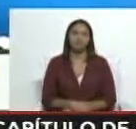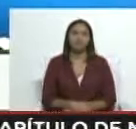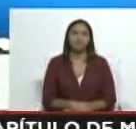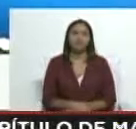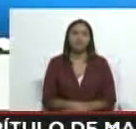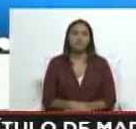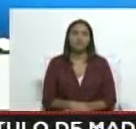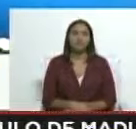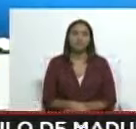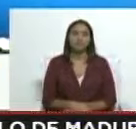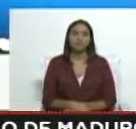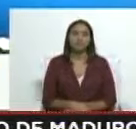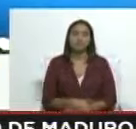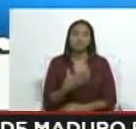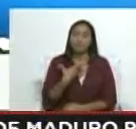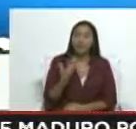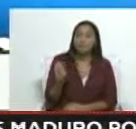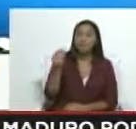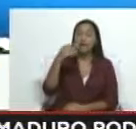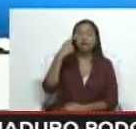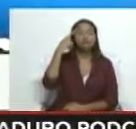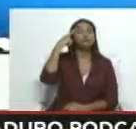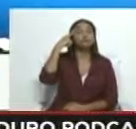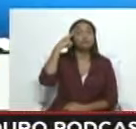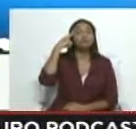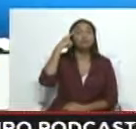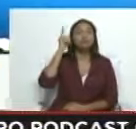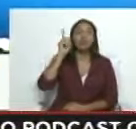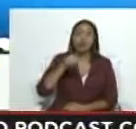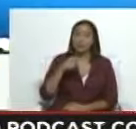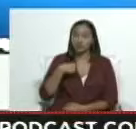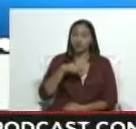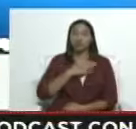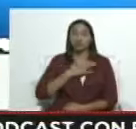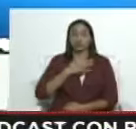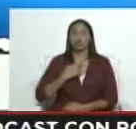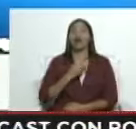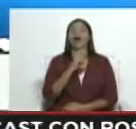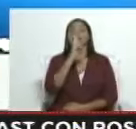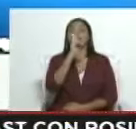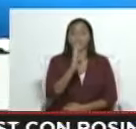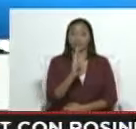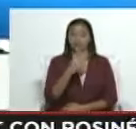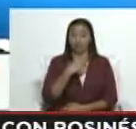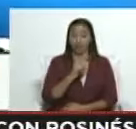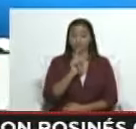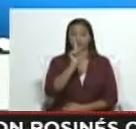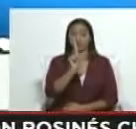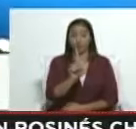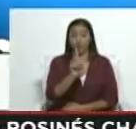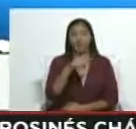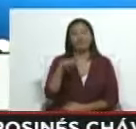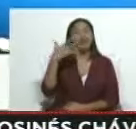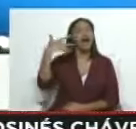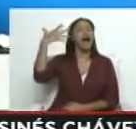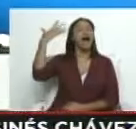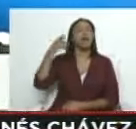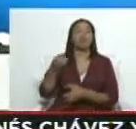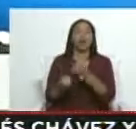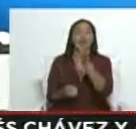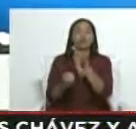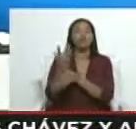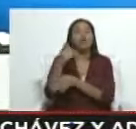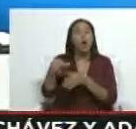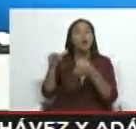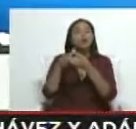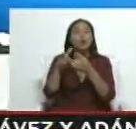resaltar que también es un privilegio para mí representar una organización política que fundamos por allá en el